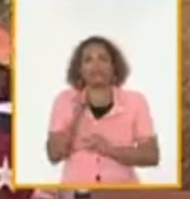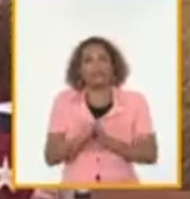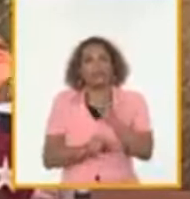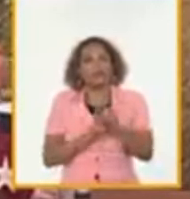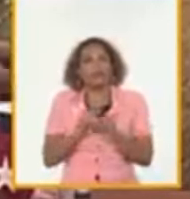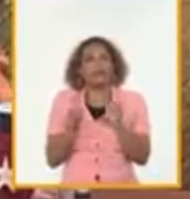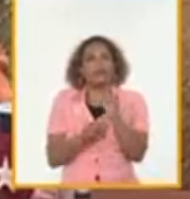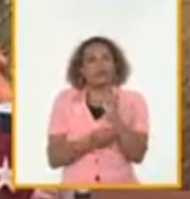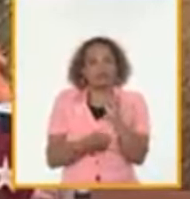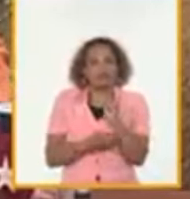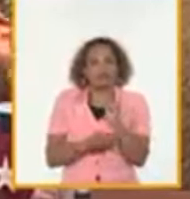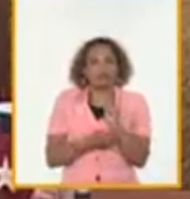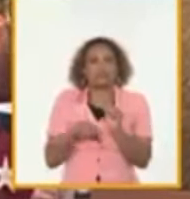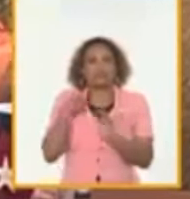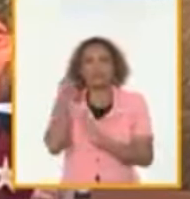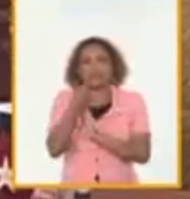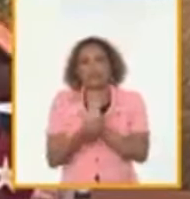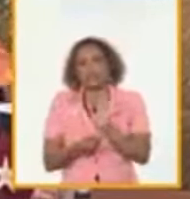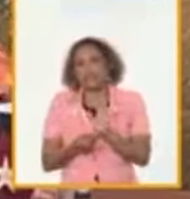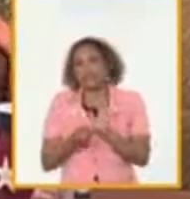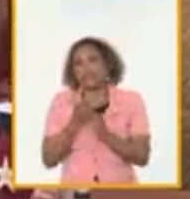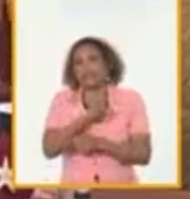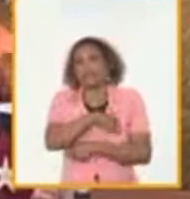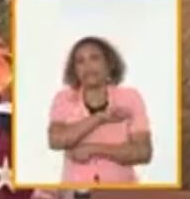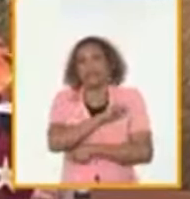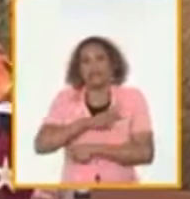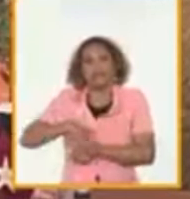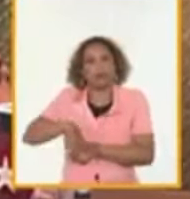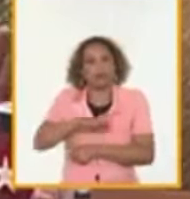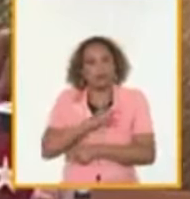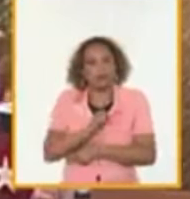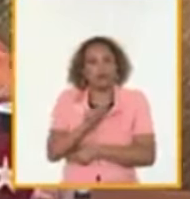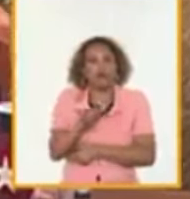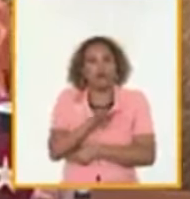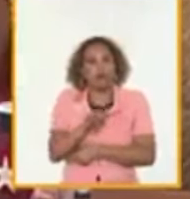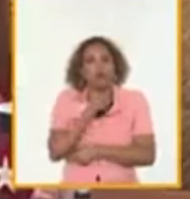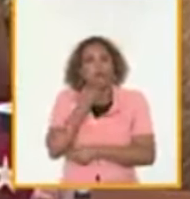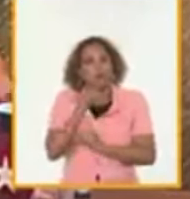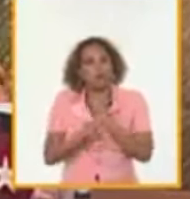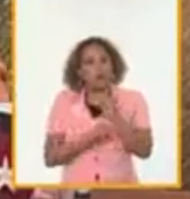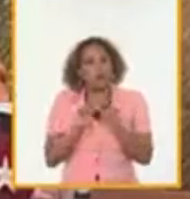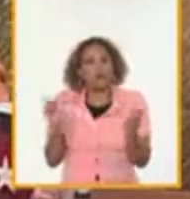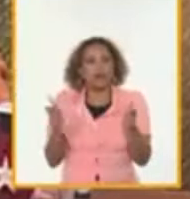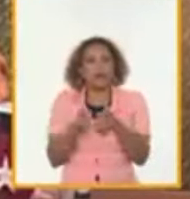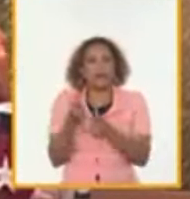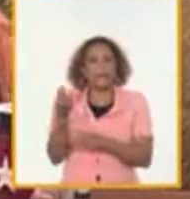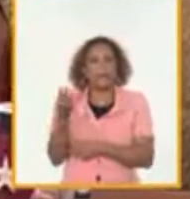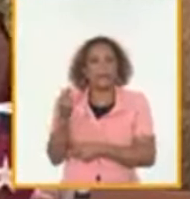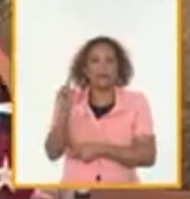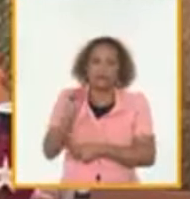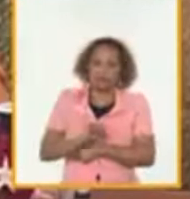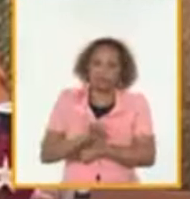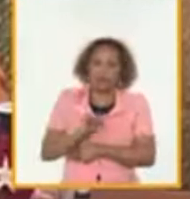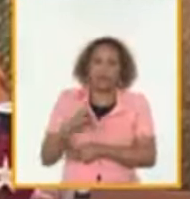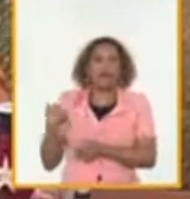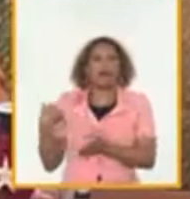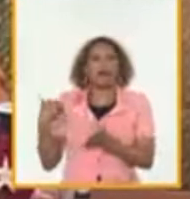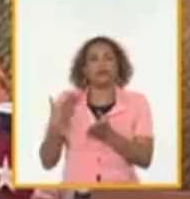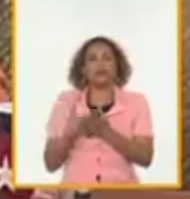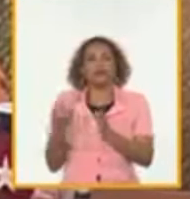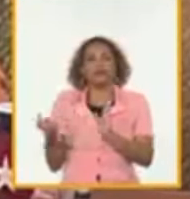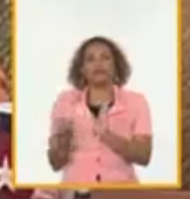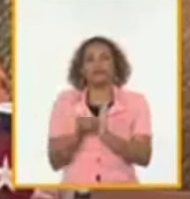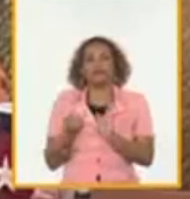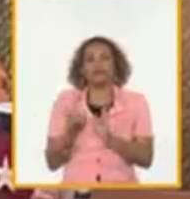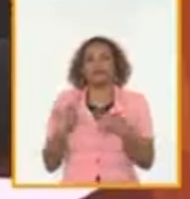potencialidades y las características de la provincia y los poblados también podemos reducir ese precio que hasta este momento se estableció por la dirección del